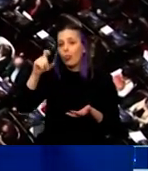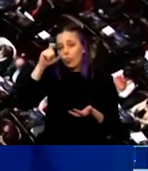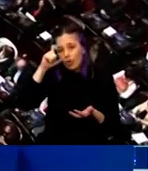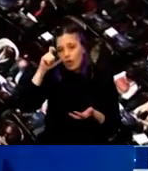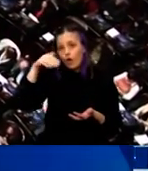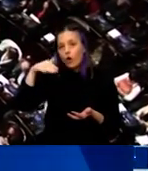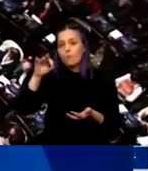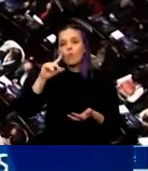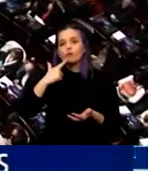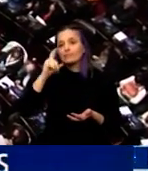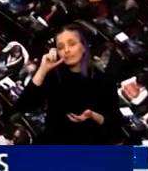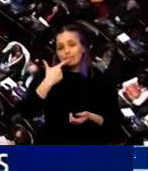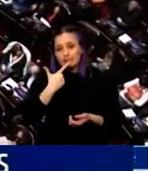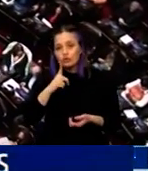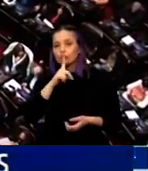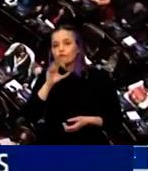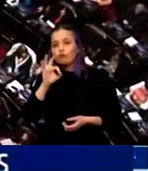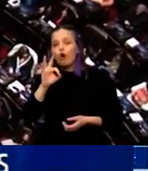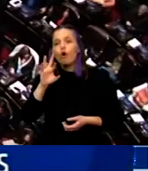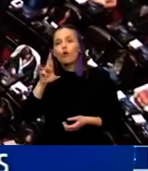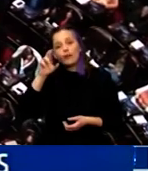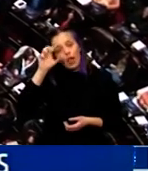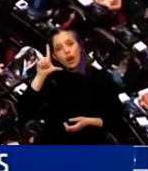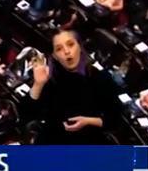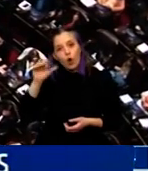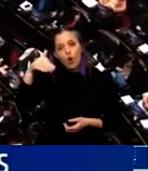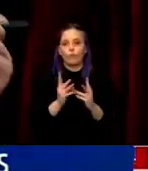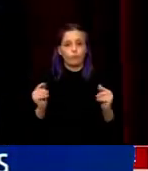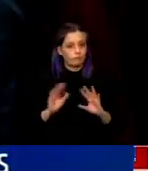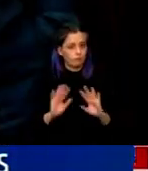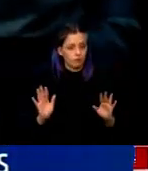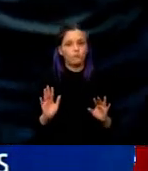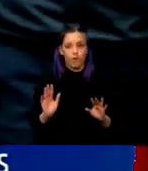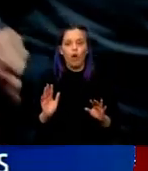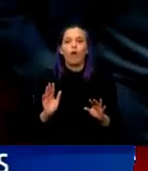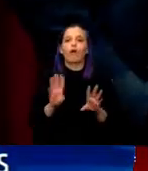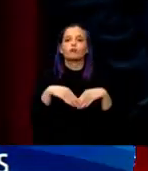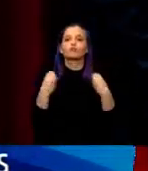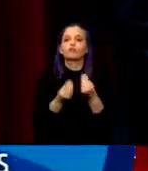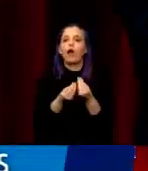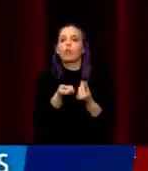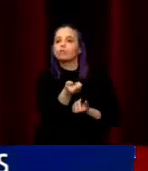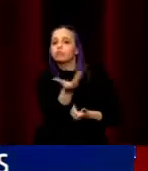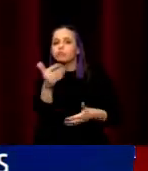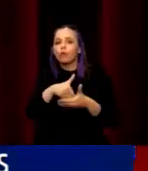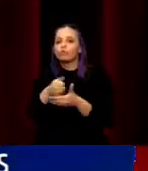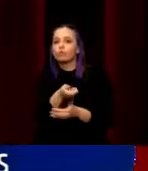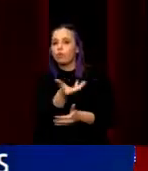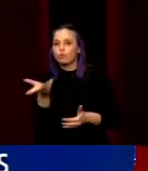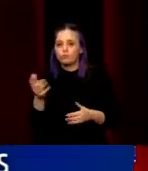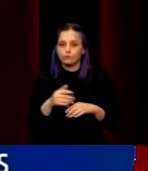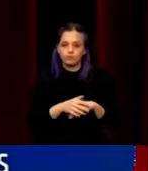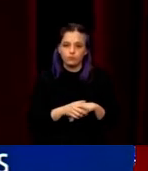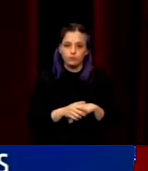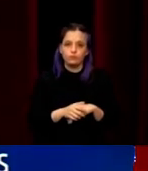nueva ley de alquileres a dos años de locación Sí y el otro punto fundamental es la no intervención del